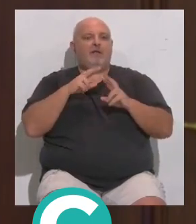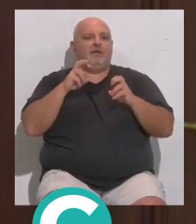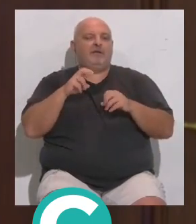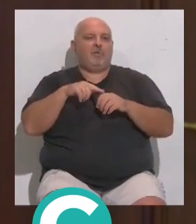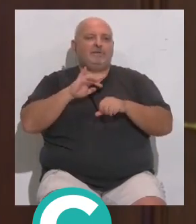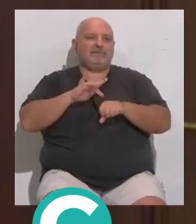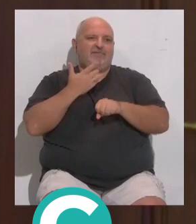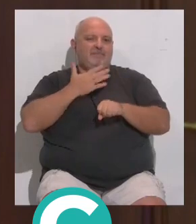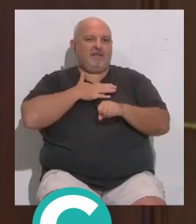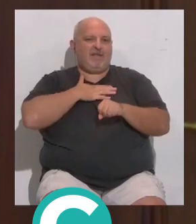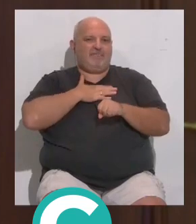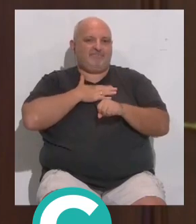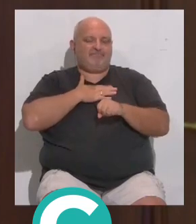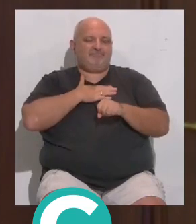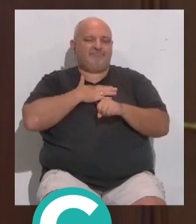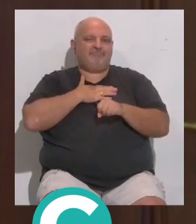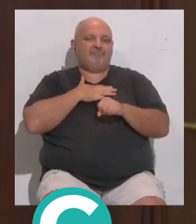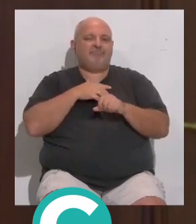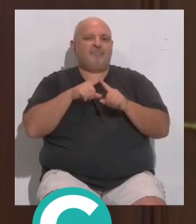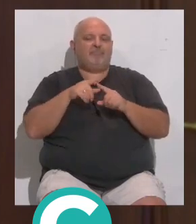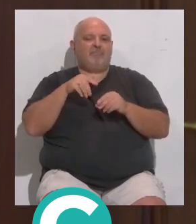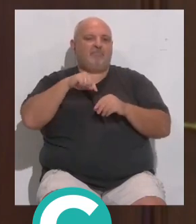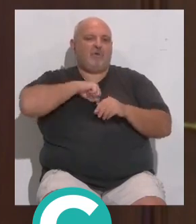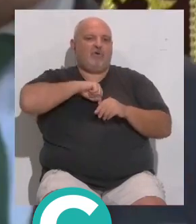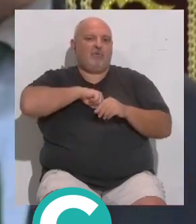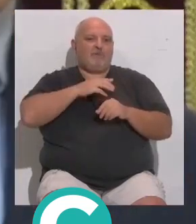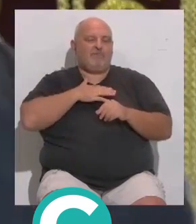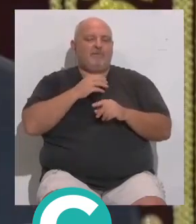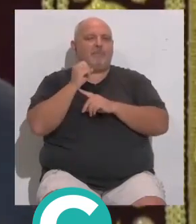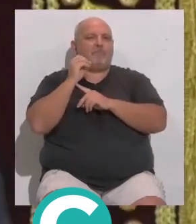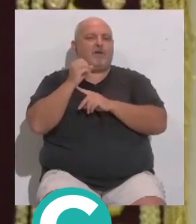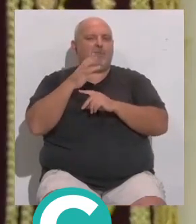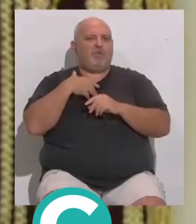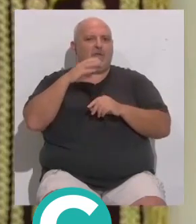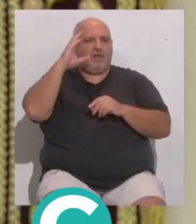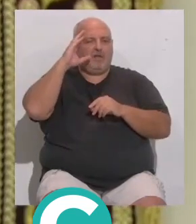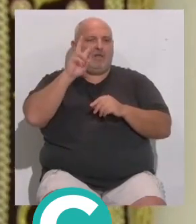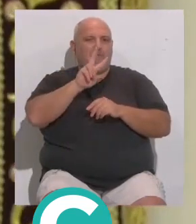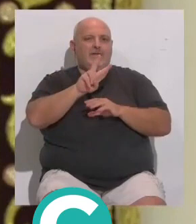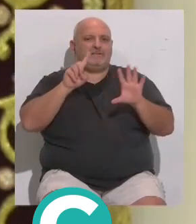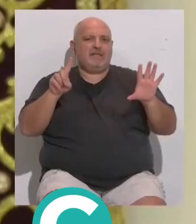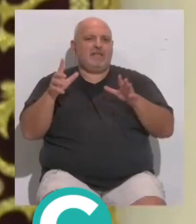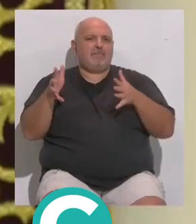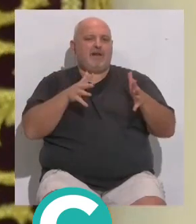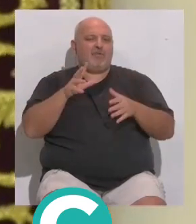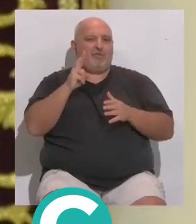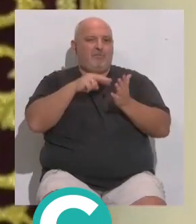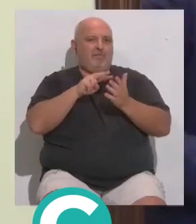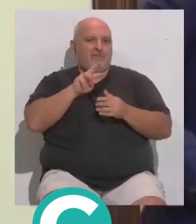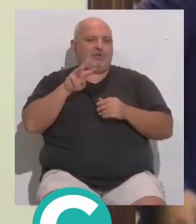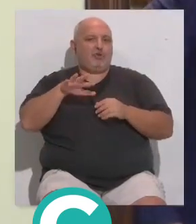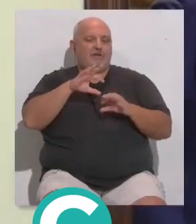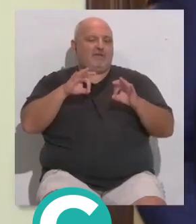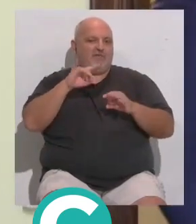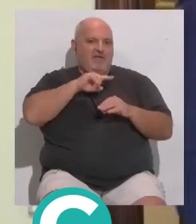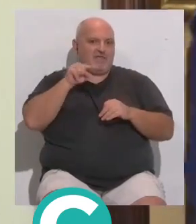fibra sensible, supo llegar al fondo de mi corazón. El pregón que se podrá escuchar el 26 de marzo de 2023 en el Gran